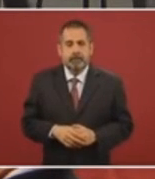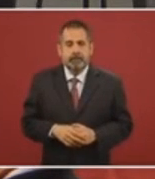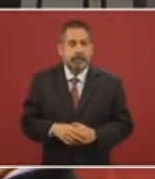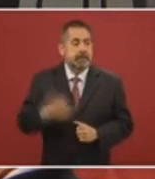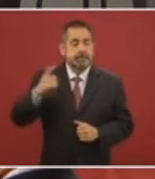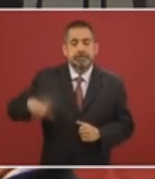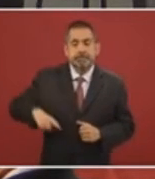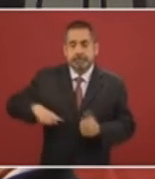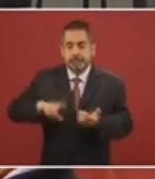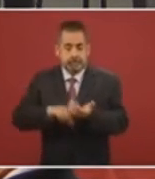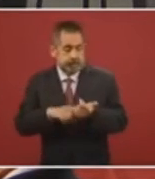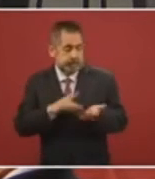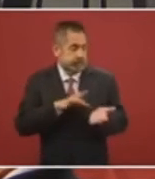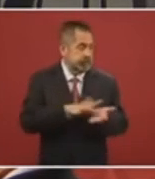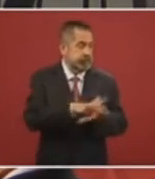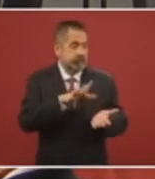subvencionados.